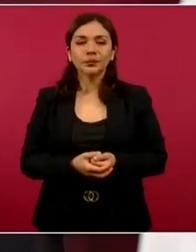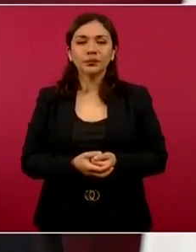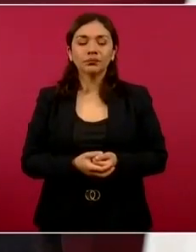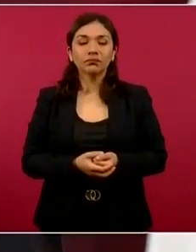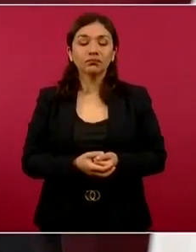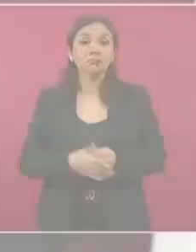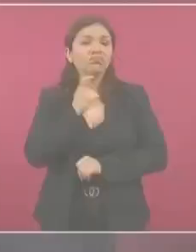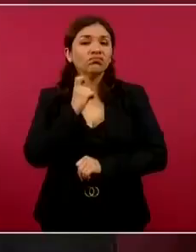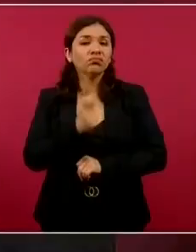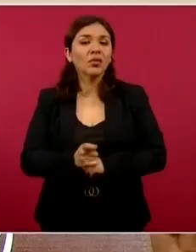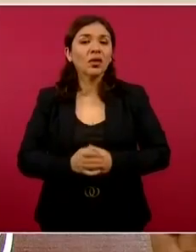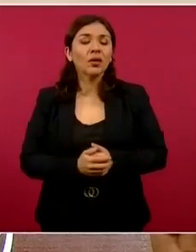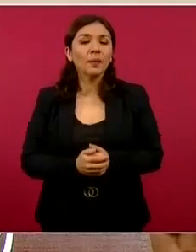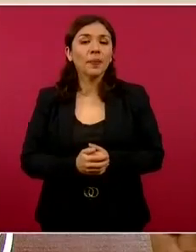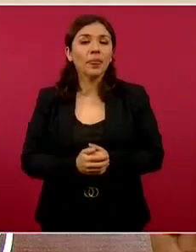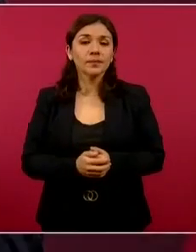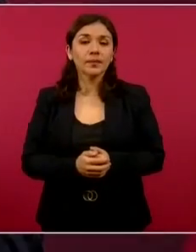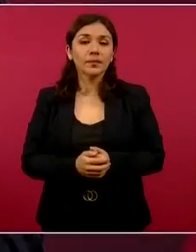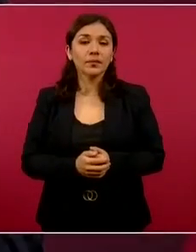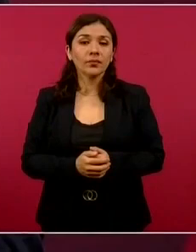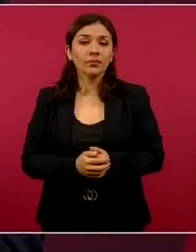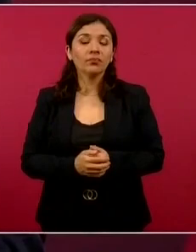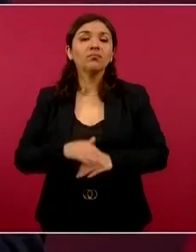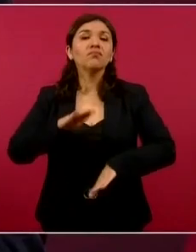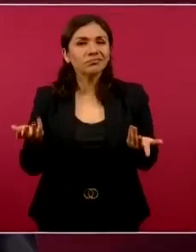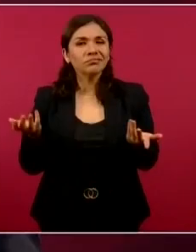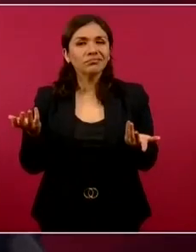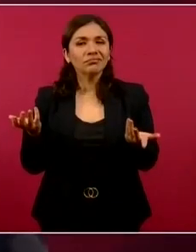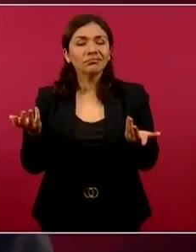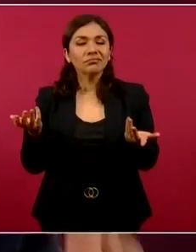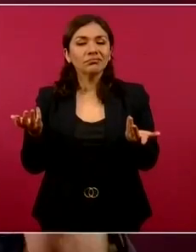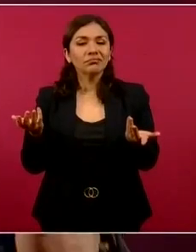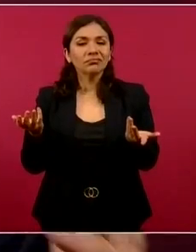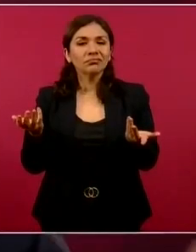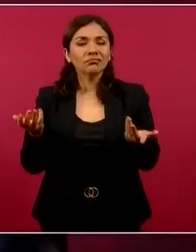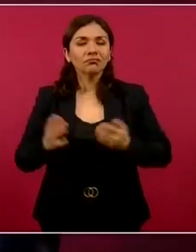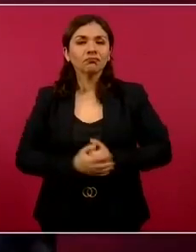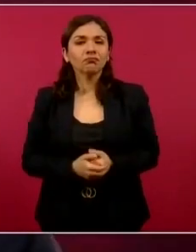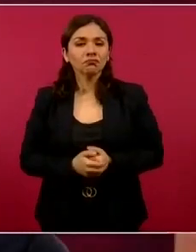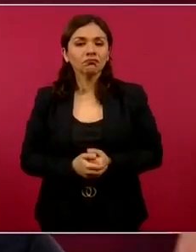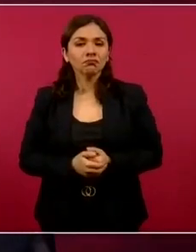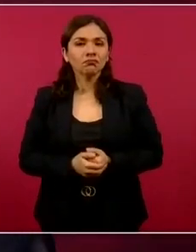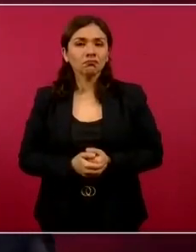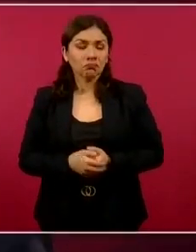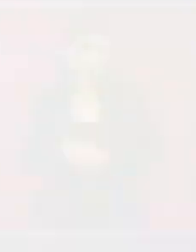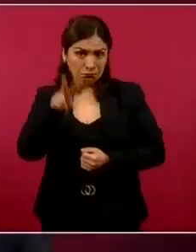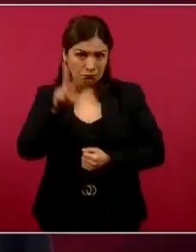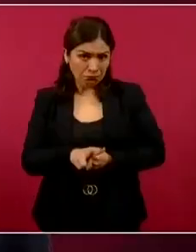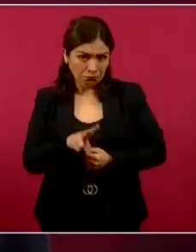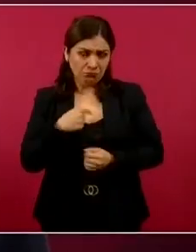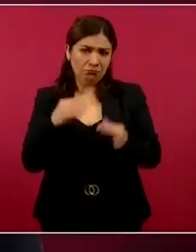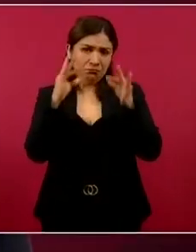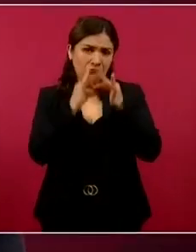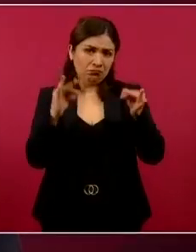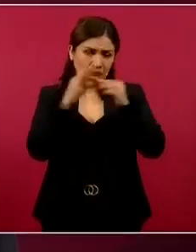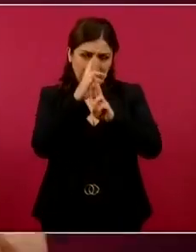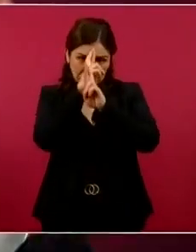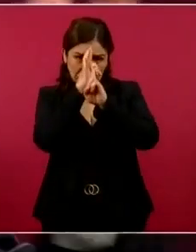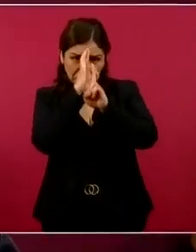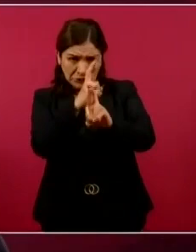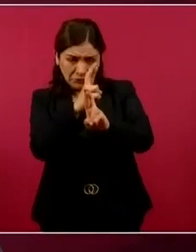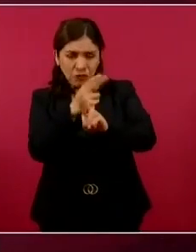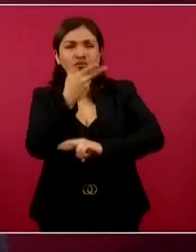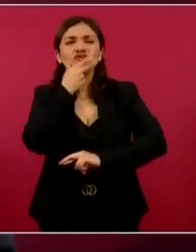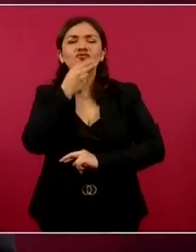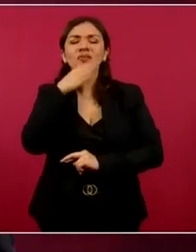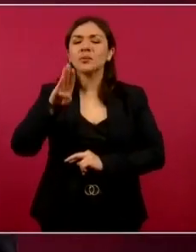pesa más o se impone más la costumbre. ¿Qué le digo con todo respeto al señor Blinken